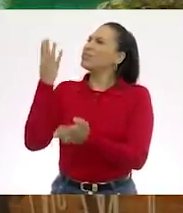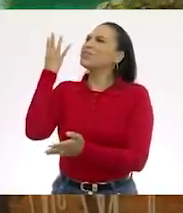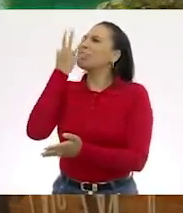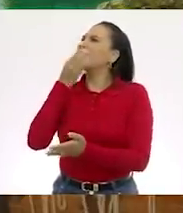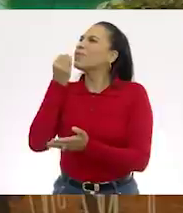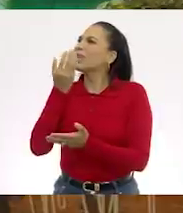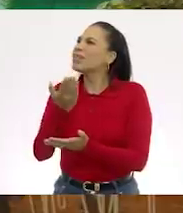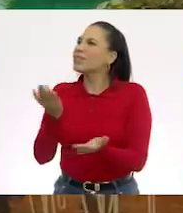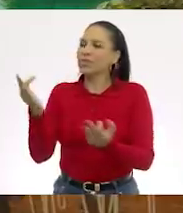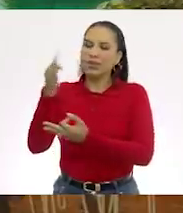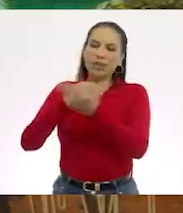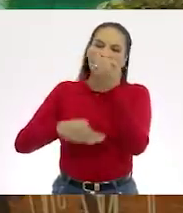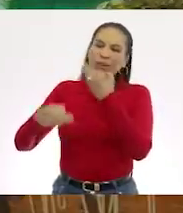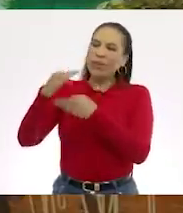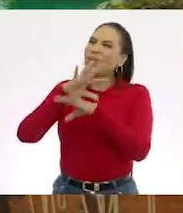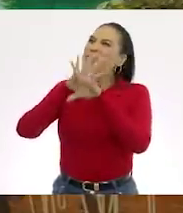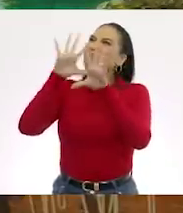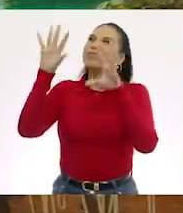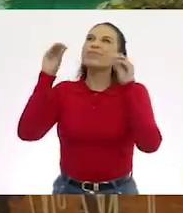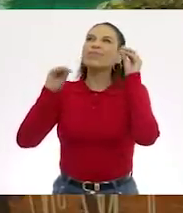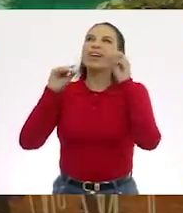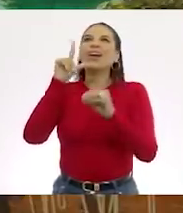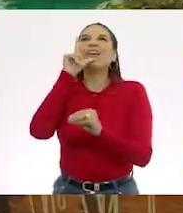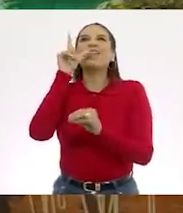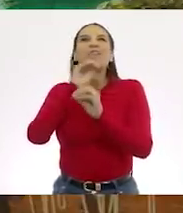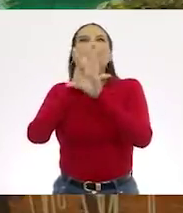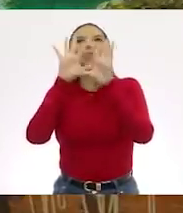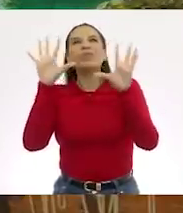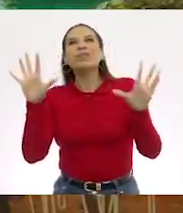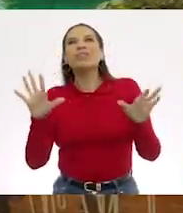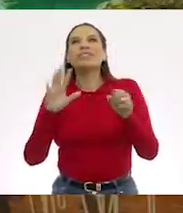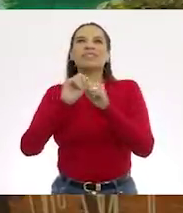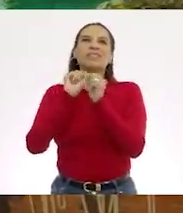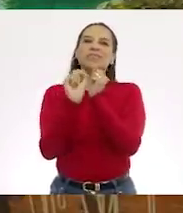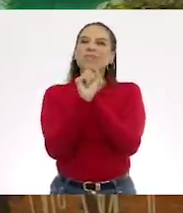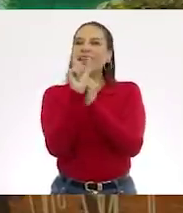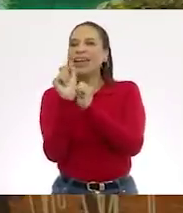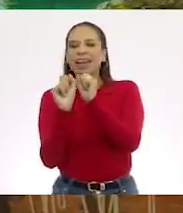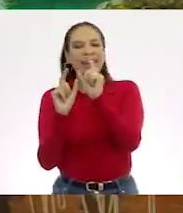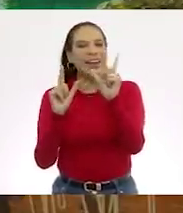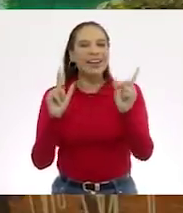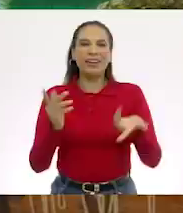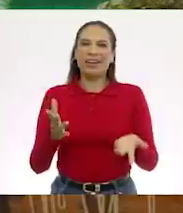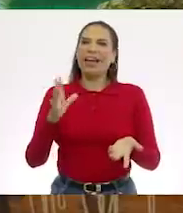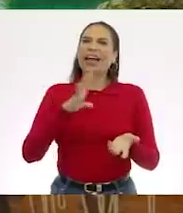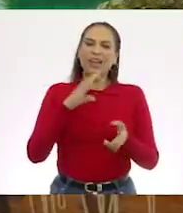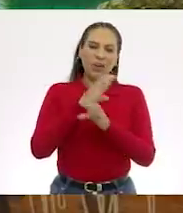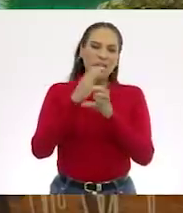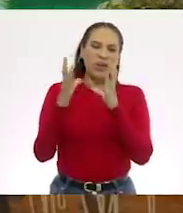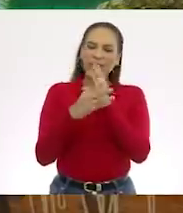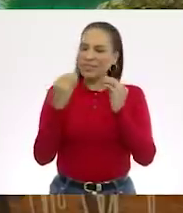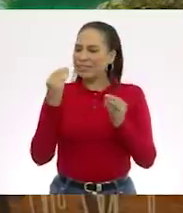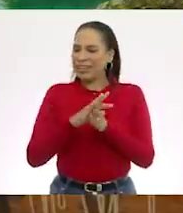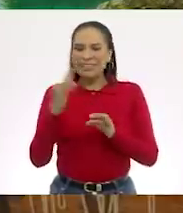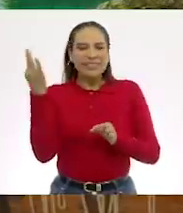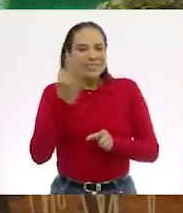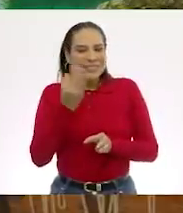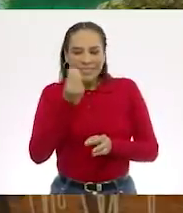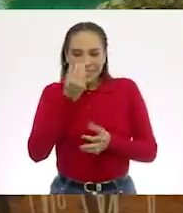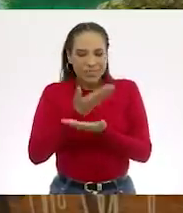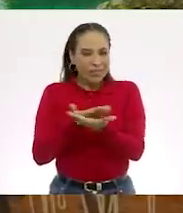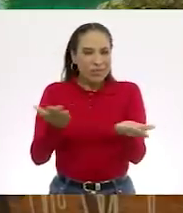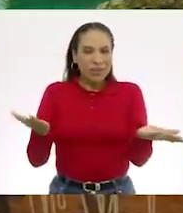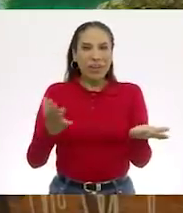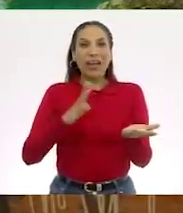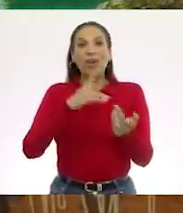bonito, todo decorado con luces y con velas. Había cosas deliciosas para comer